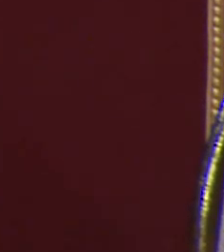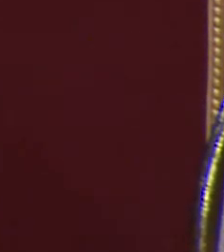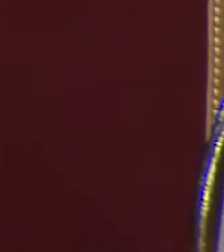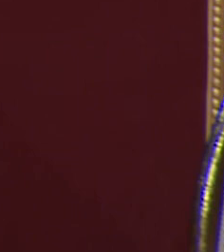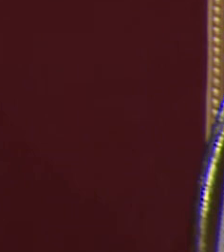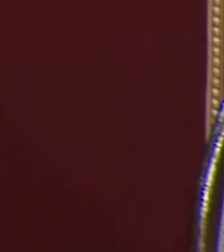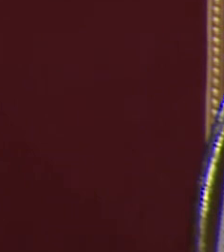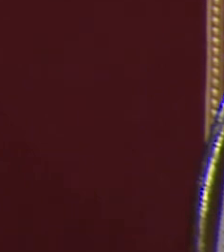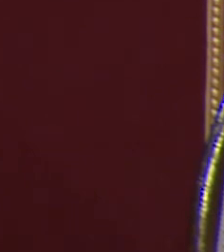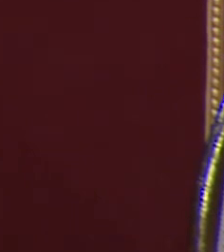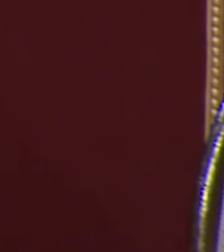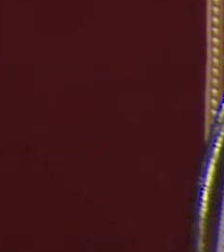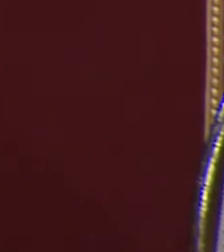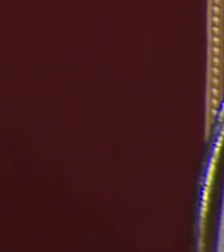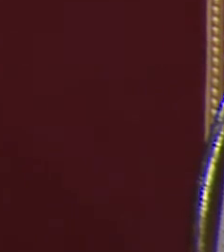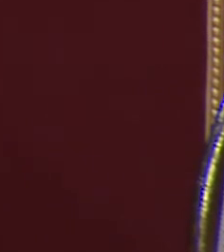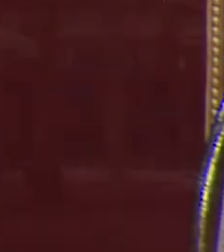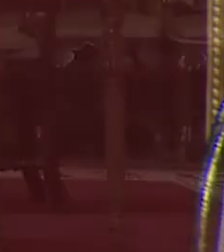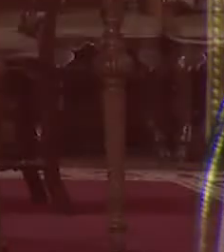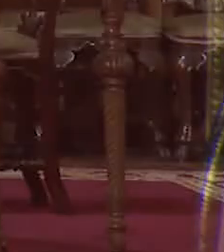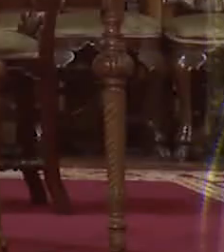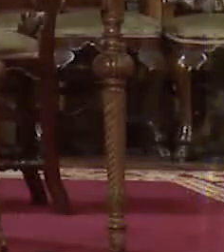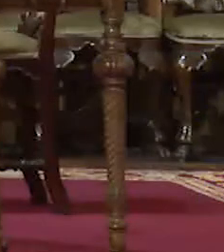El acto ha terminado, se levanta la sesión.